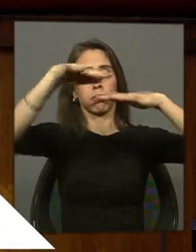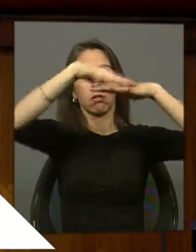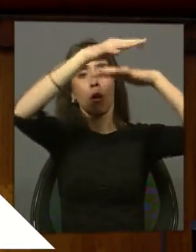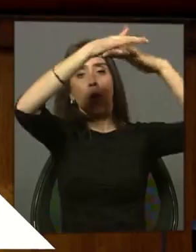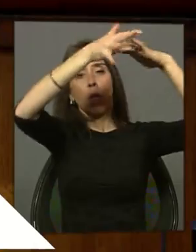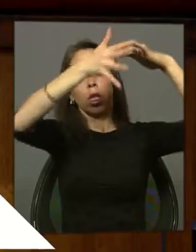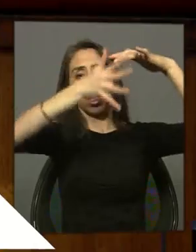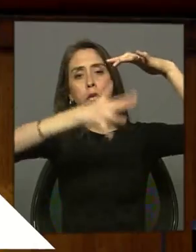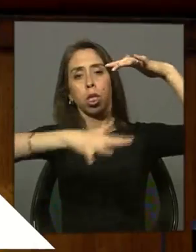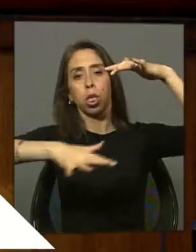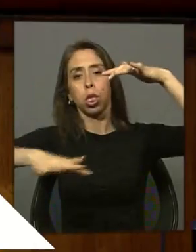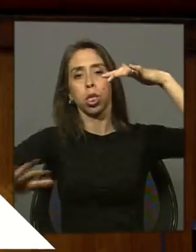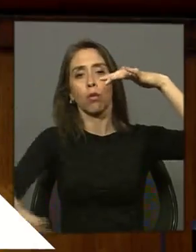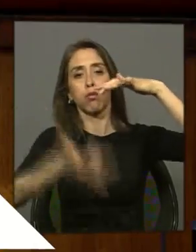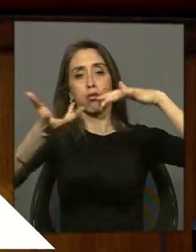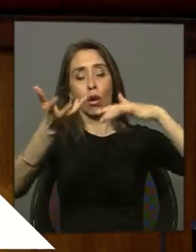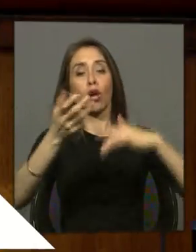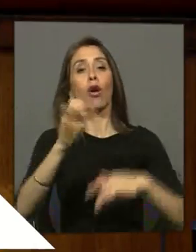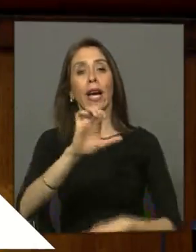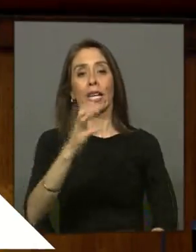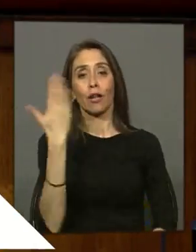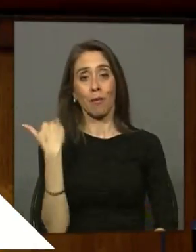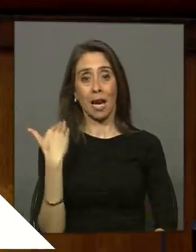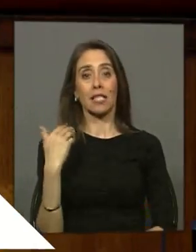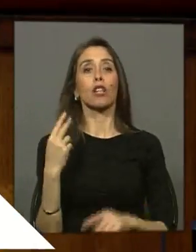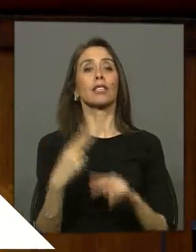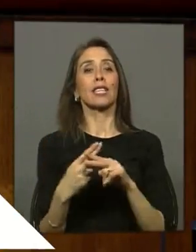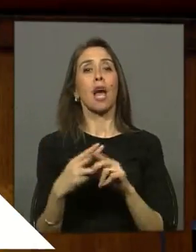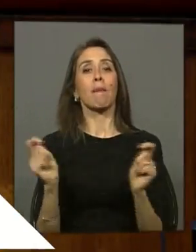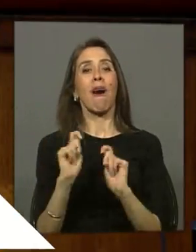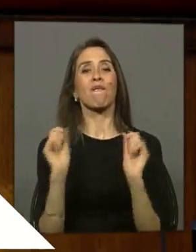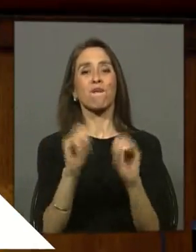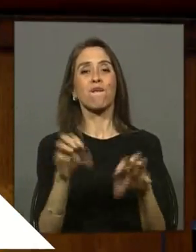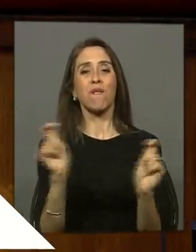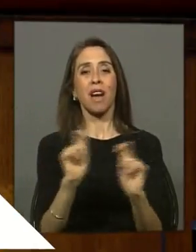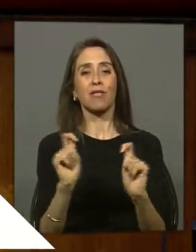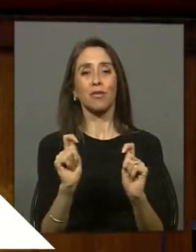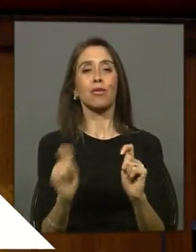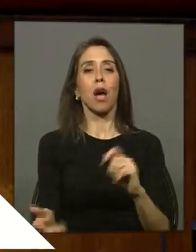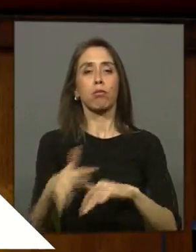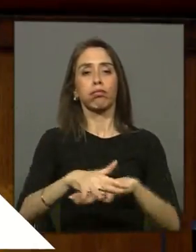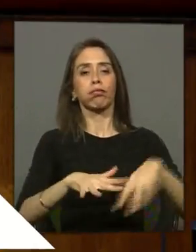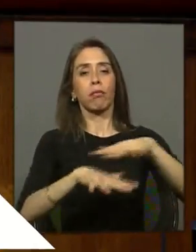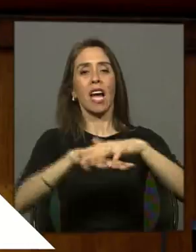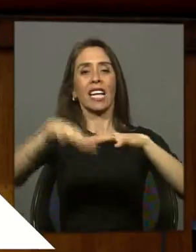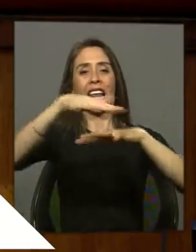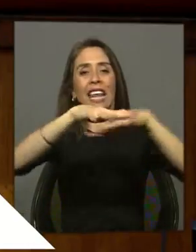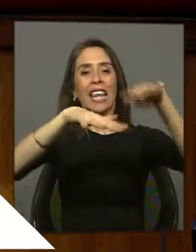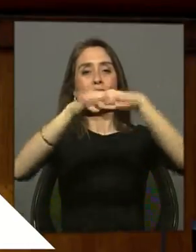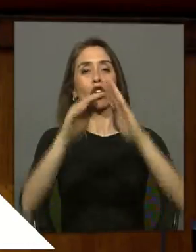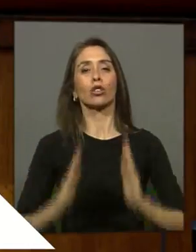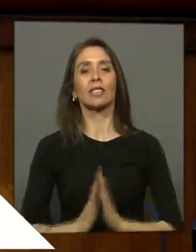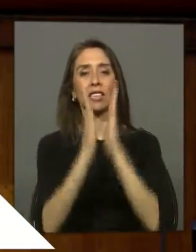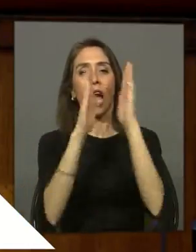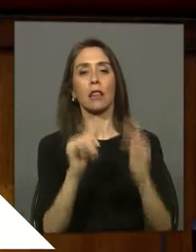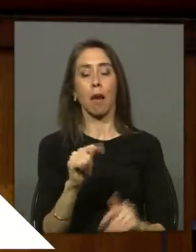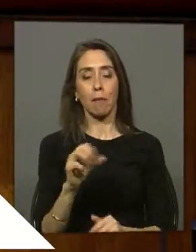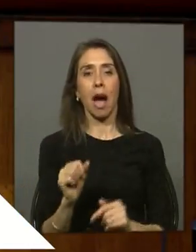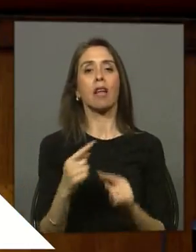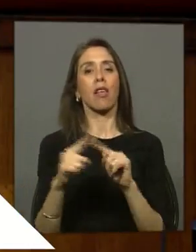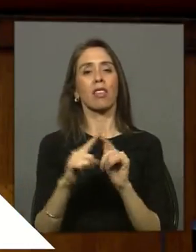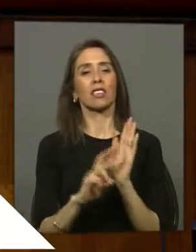siniestro ocurrido en enero pasado en el relleno Santa Marta la comisión luego de escuchar los testimonios tanto de autoridades como representantes de la sociedad civil llegó al